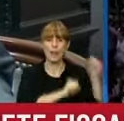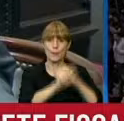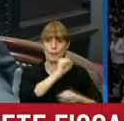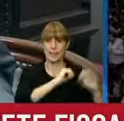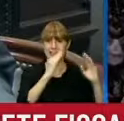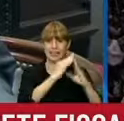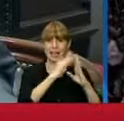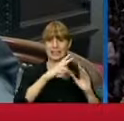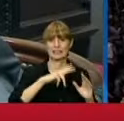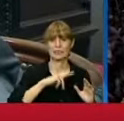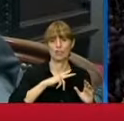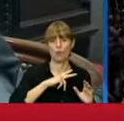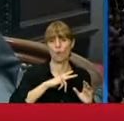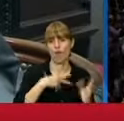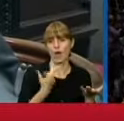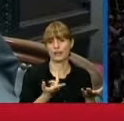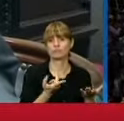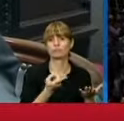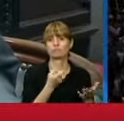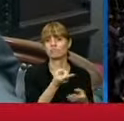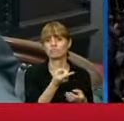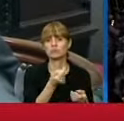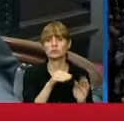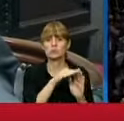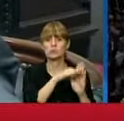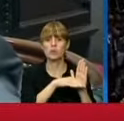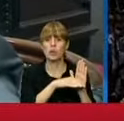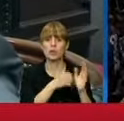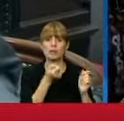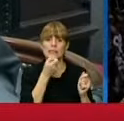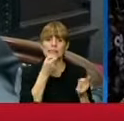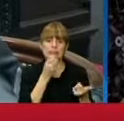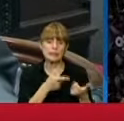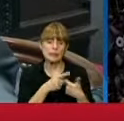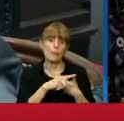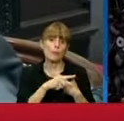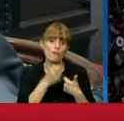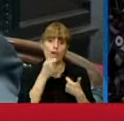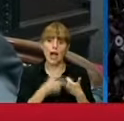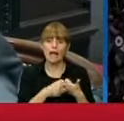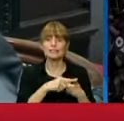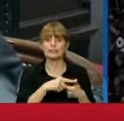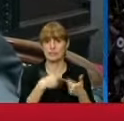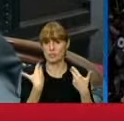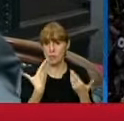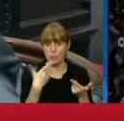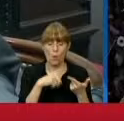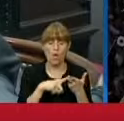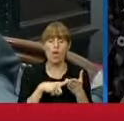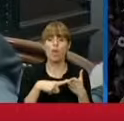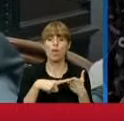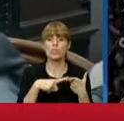en las redes sociales, claro, la gente va con un teléfono, hoy cualquiera es un periodista, ¿viste? Oh. Filmando así,